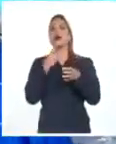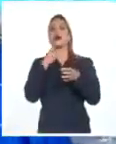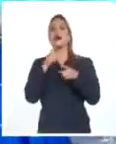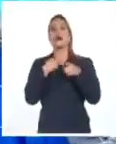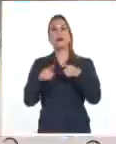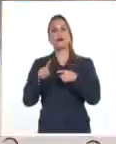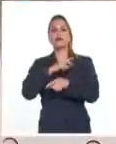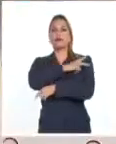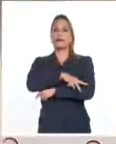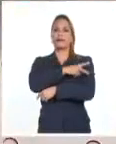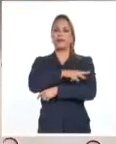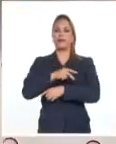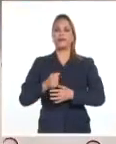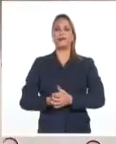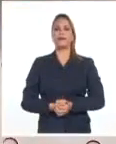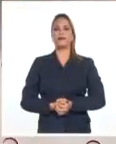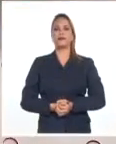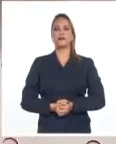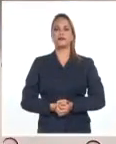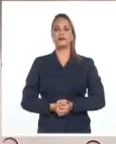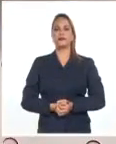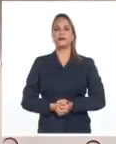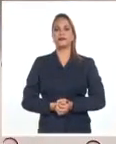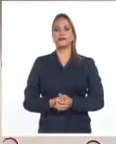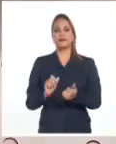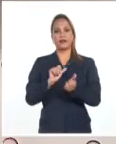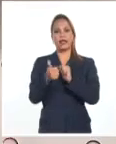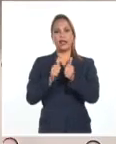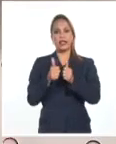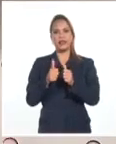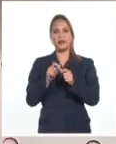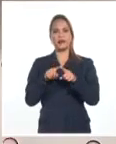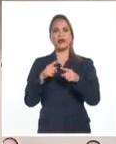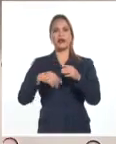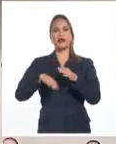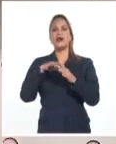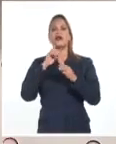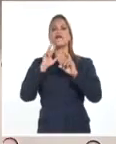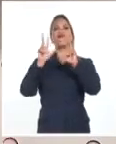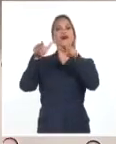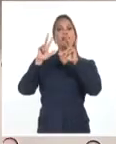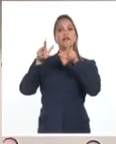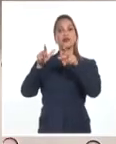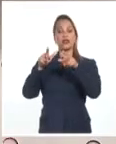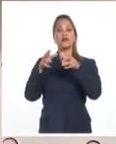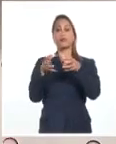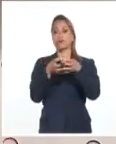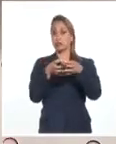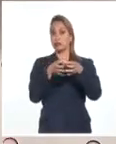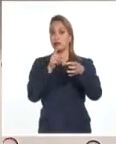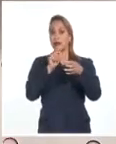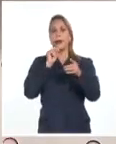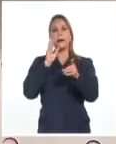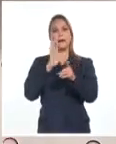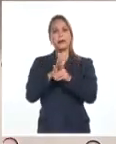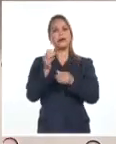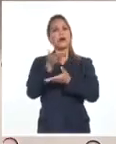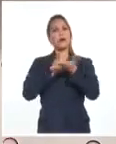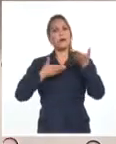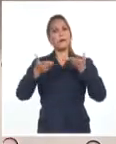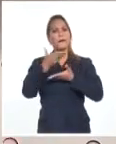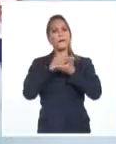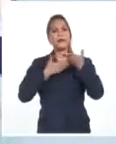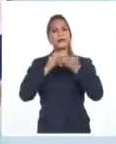Pensilvania. Sobre el deporte ráfaga, la Liga Superior de Baloncesto ya ha comenzado y compartimos los